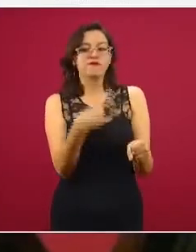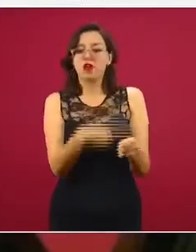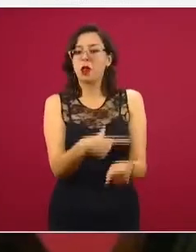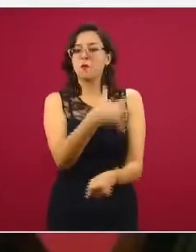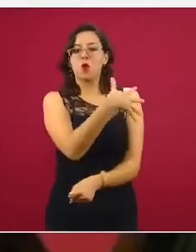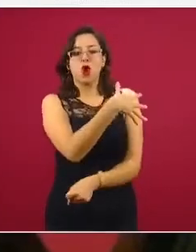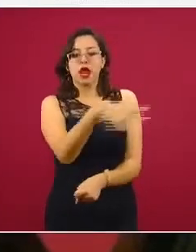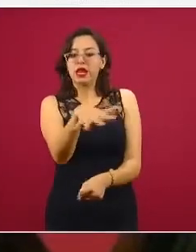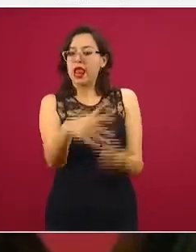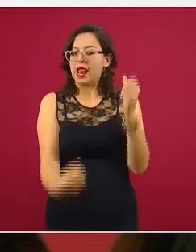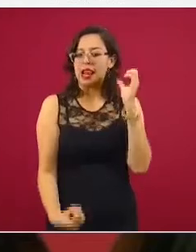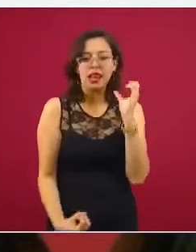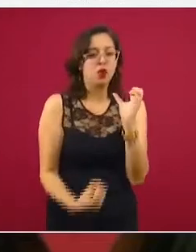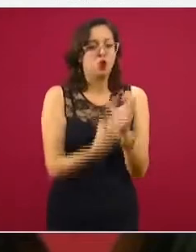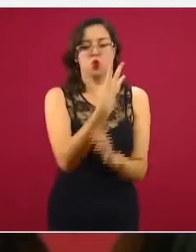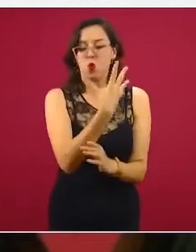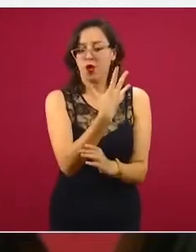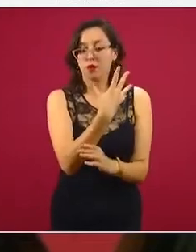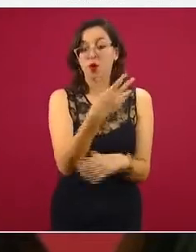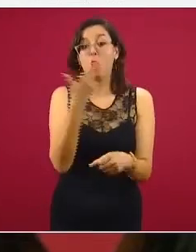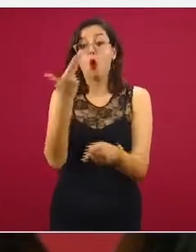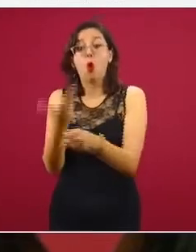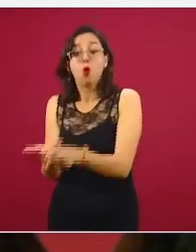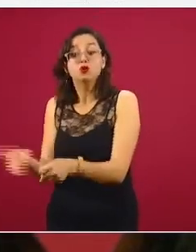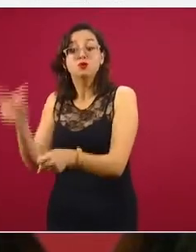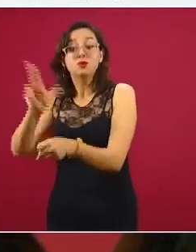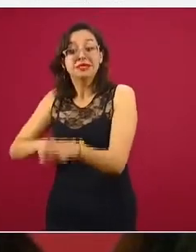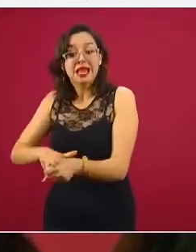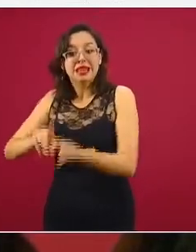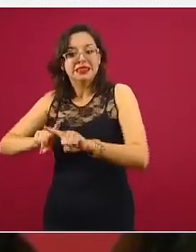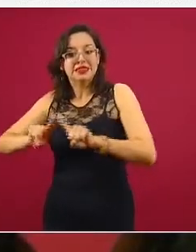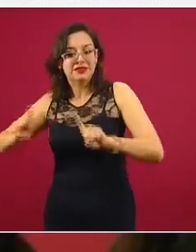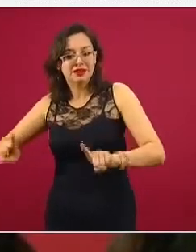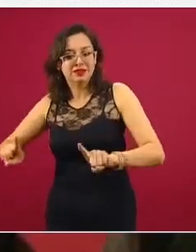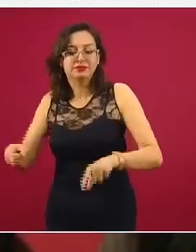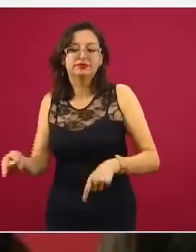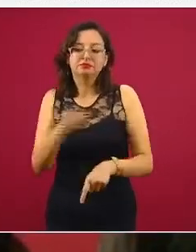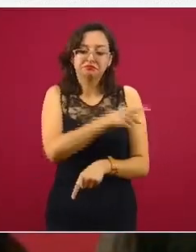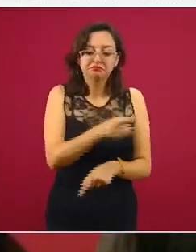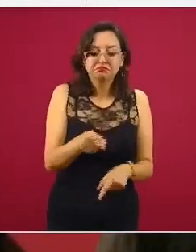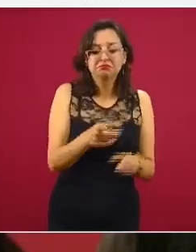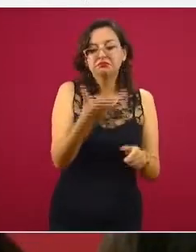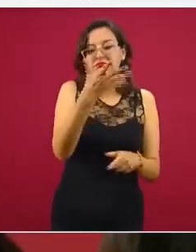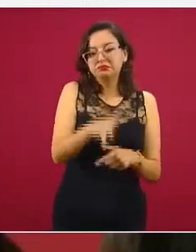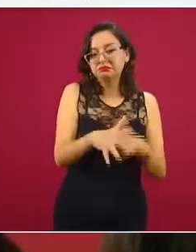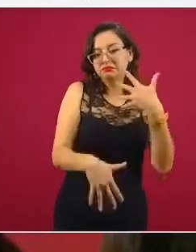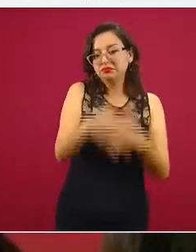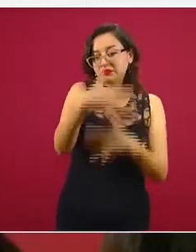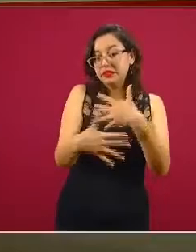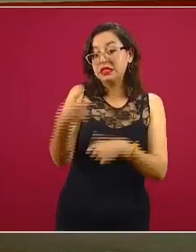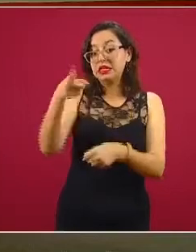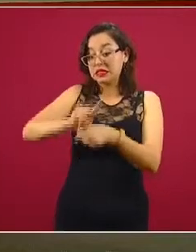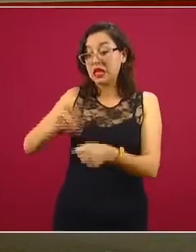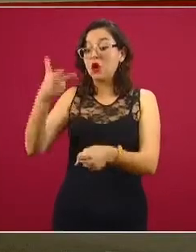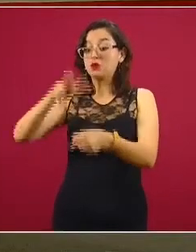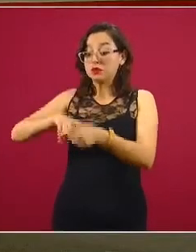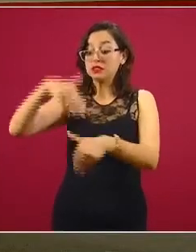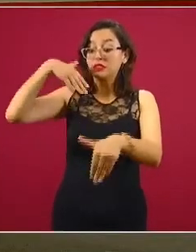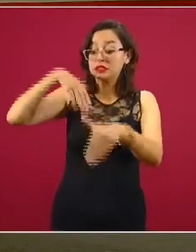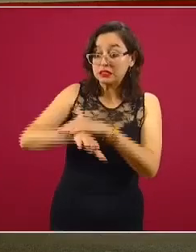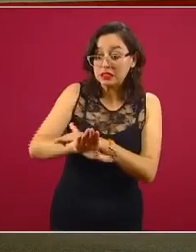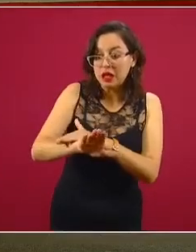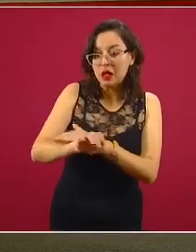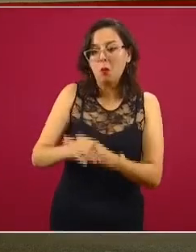de nuevos casos en general, pero como tardan 10 días, 10 a 15 días hospitalizados, entonces se